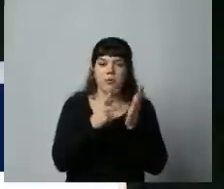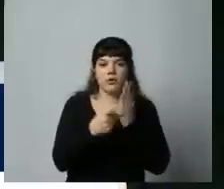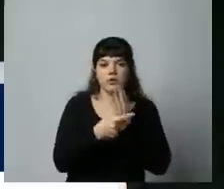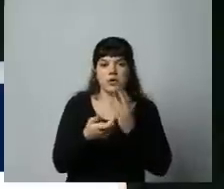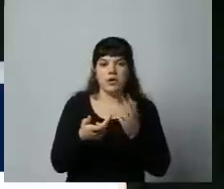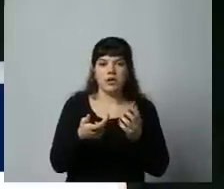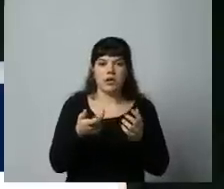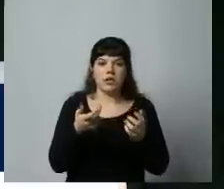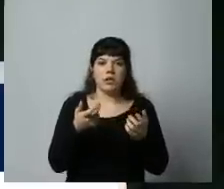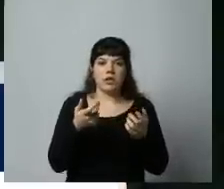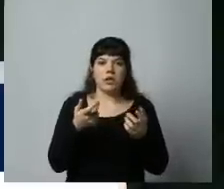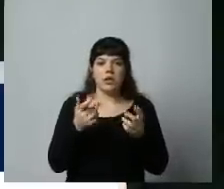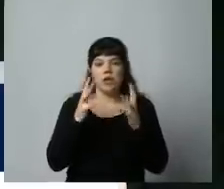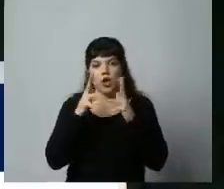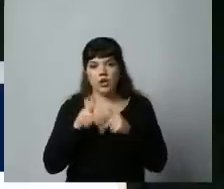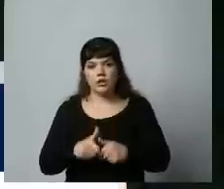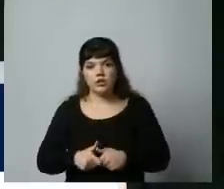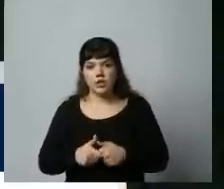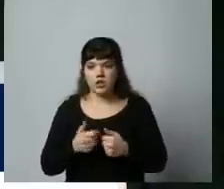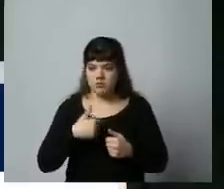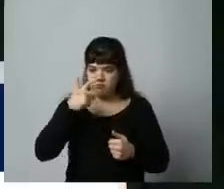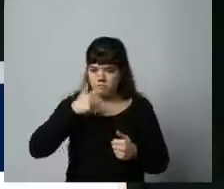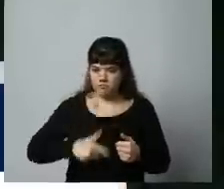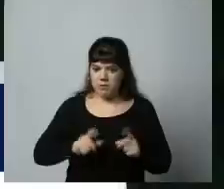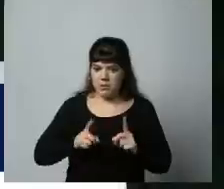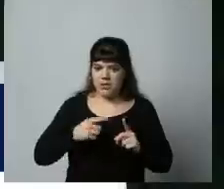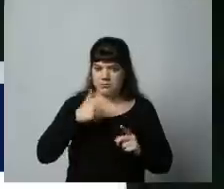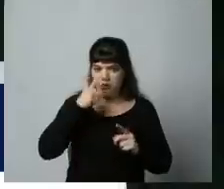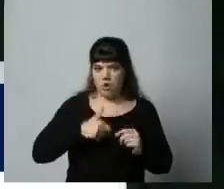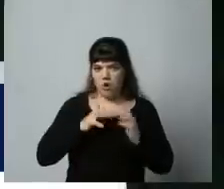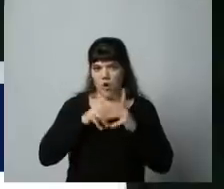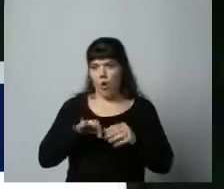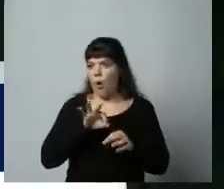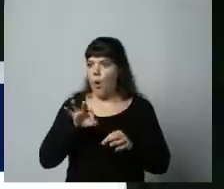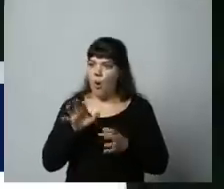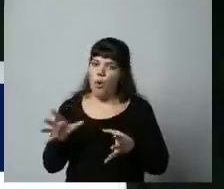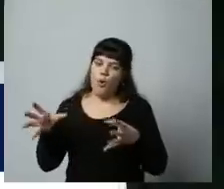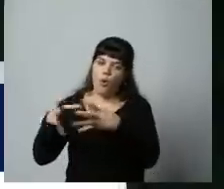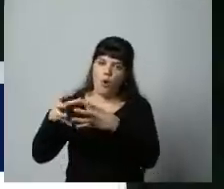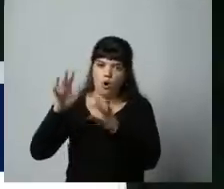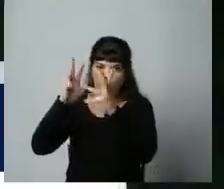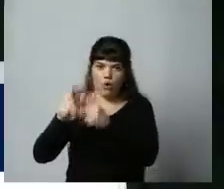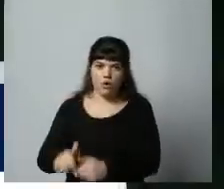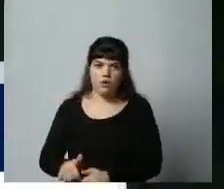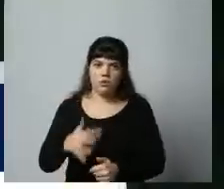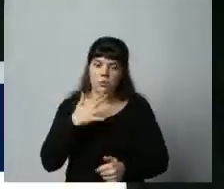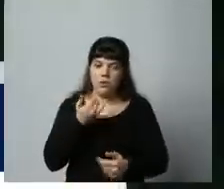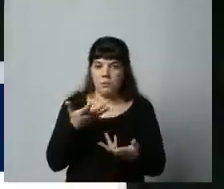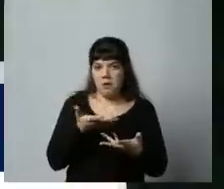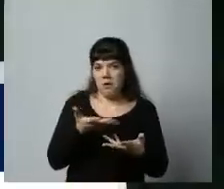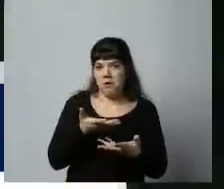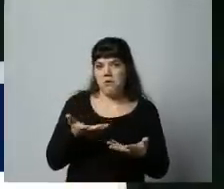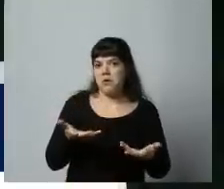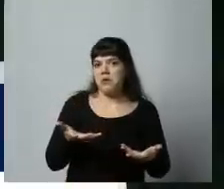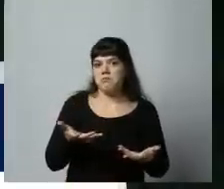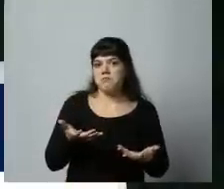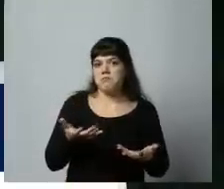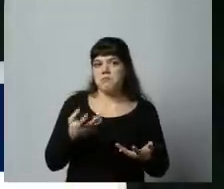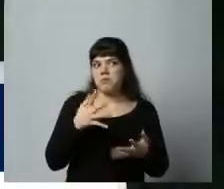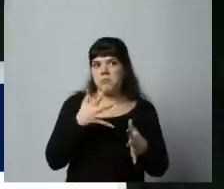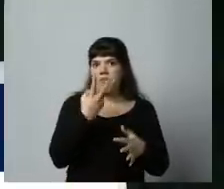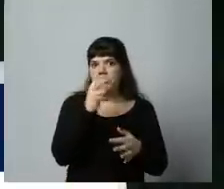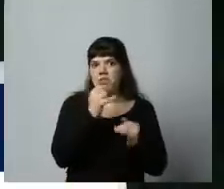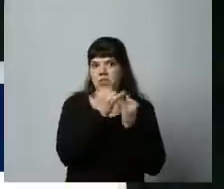de cogestión y de autogestión de los colectivos porque por ejemplo ahora hemos hace